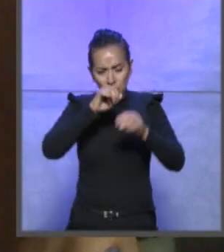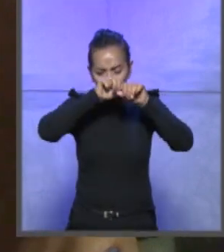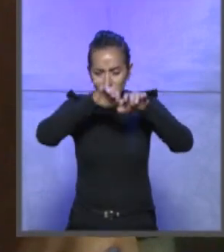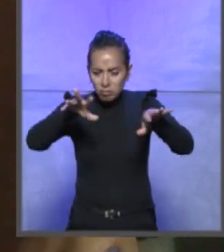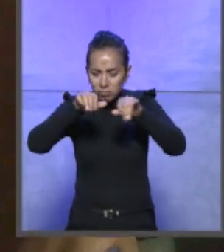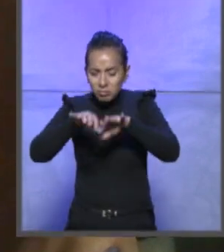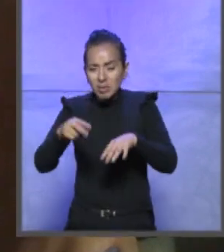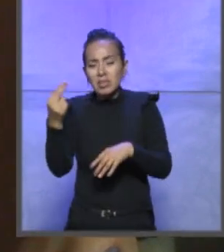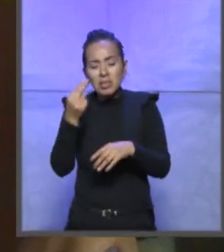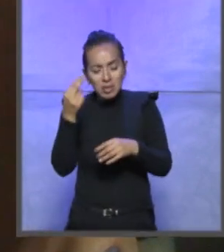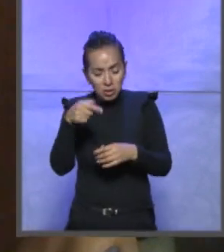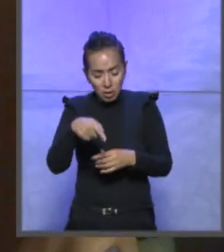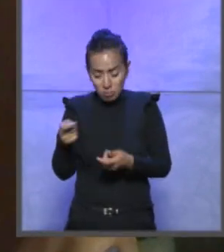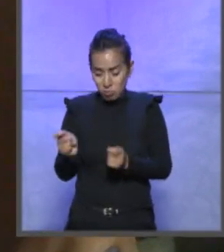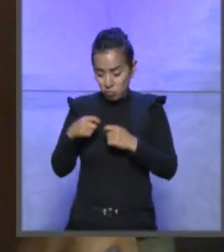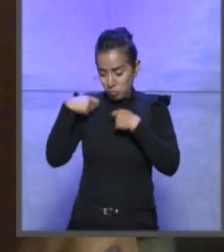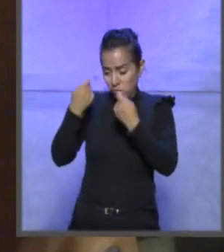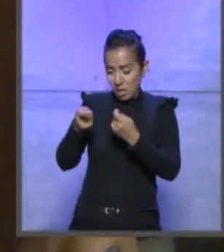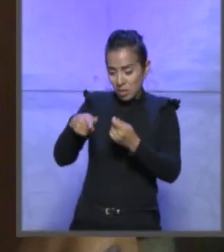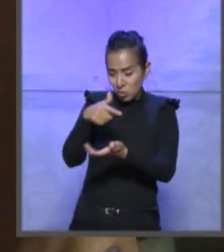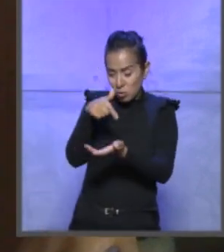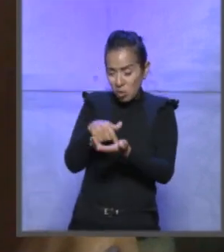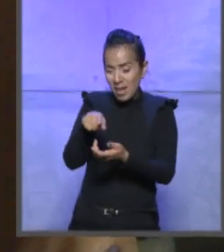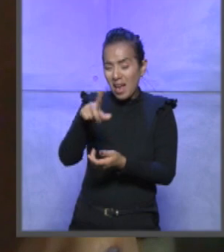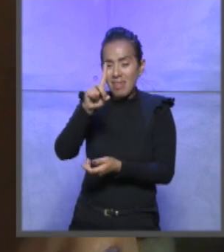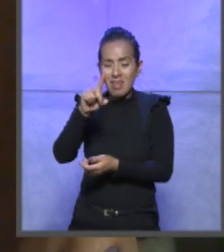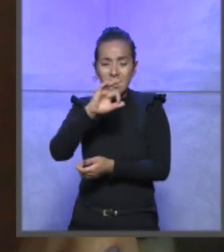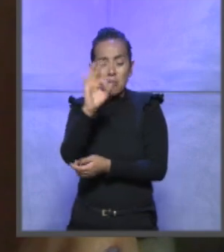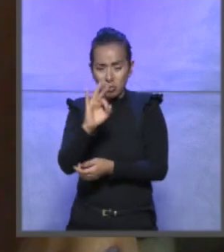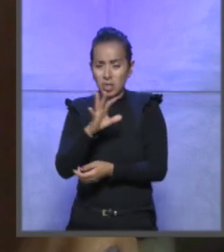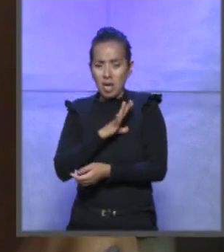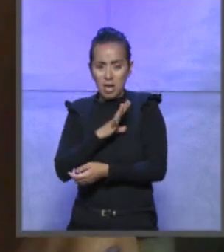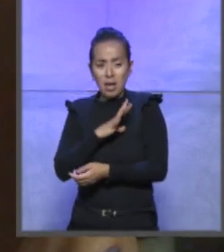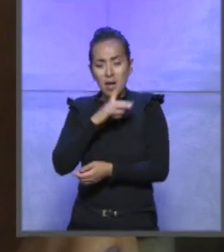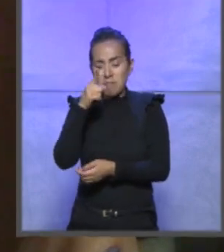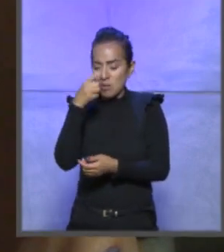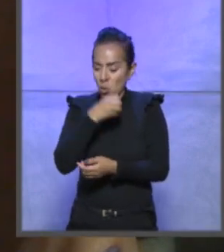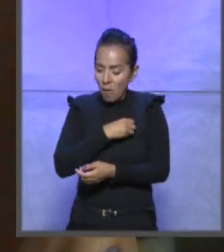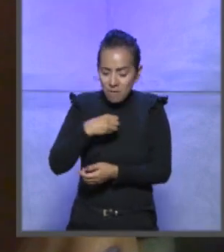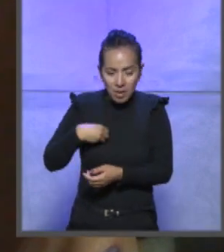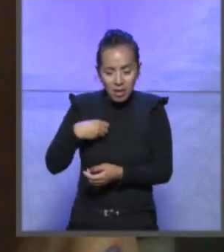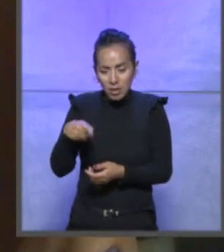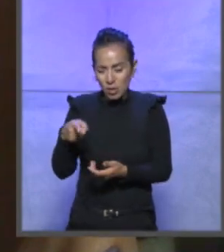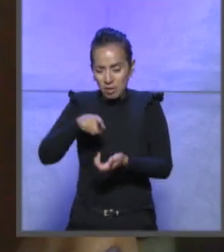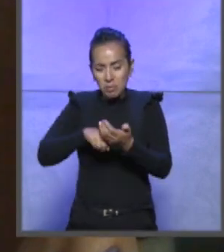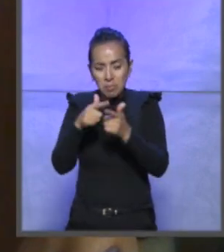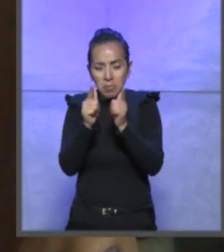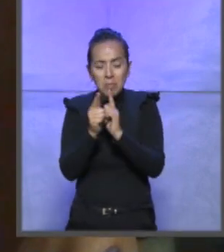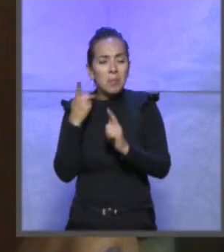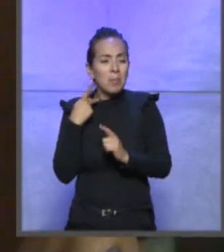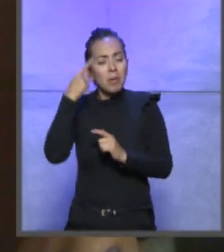mismos, se necesita brindar estos espacios. Como bien se menciona, ya hay un 30% que es como obligatorio de los